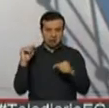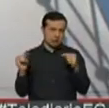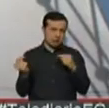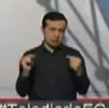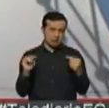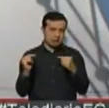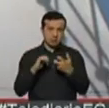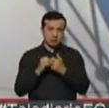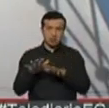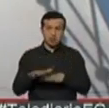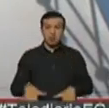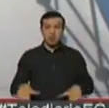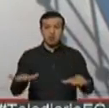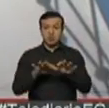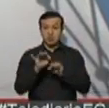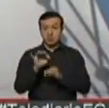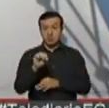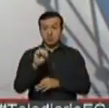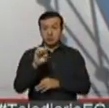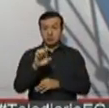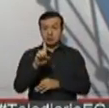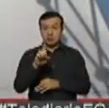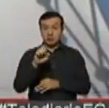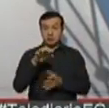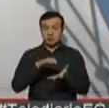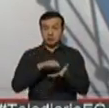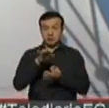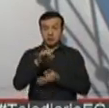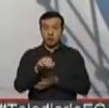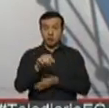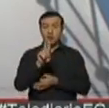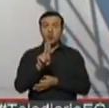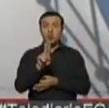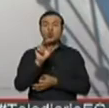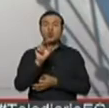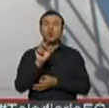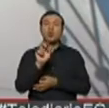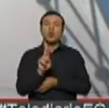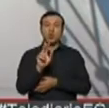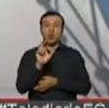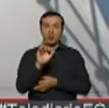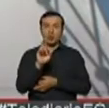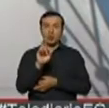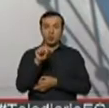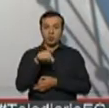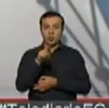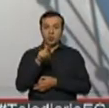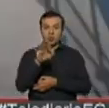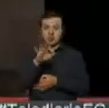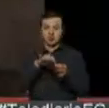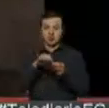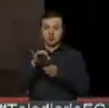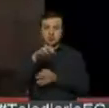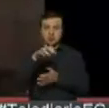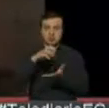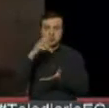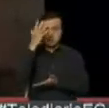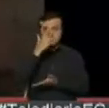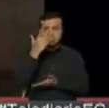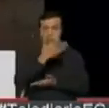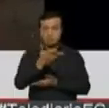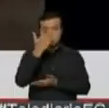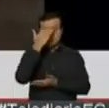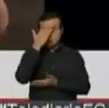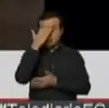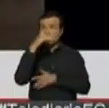de semana en la parroquia La Merced de Buenos Aires, en el cantón Urcuquí, provincia de Imbabura. Ustedes saben que tenemos